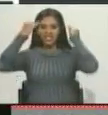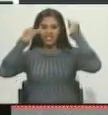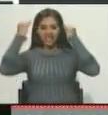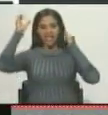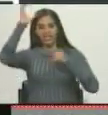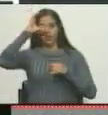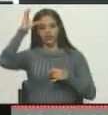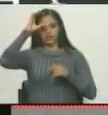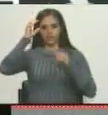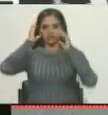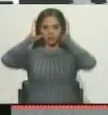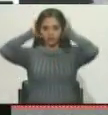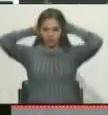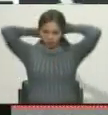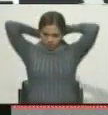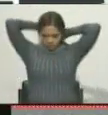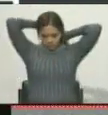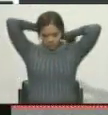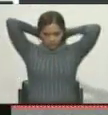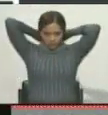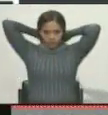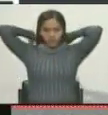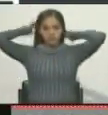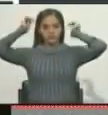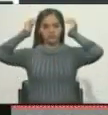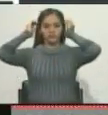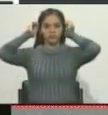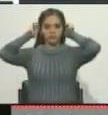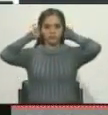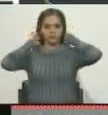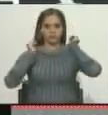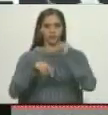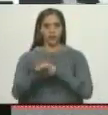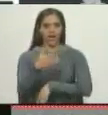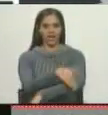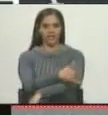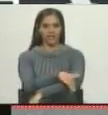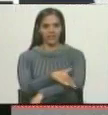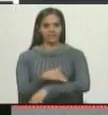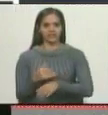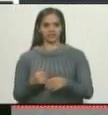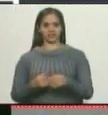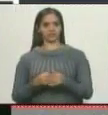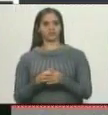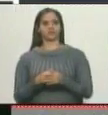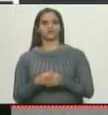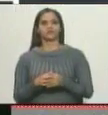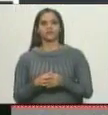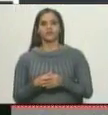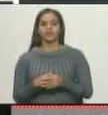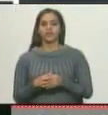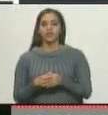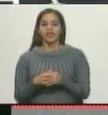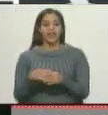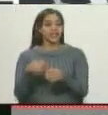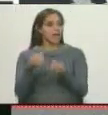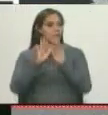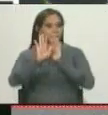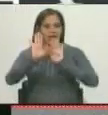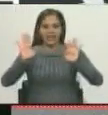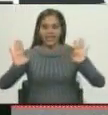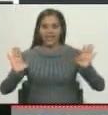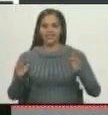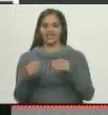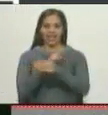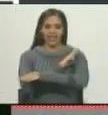conciencia. Llamo en las calles, en las paredes, en las redes, en los